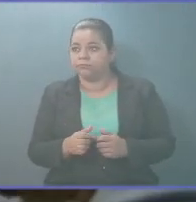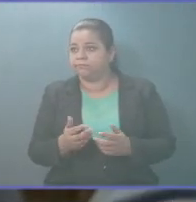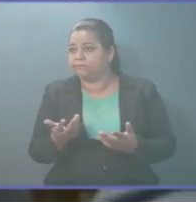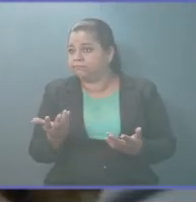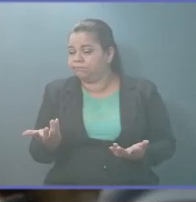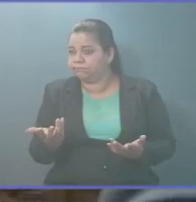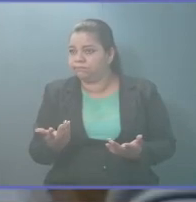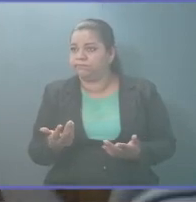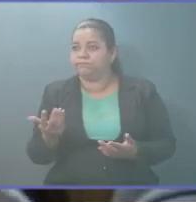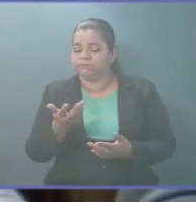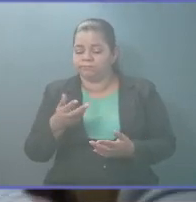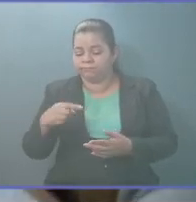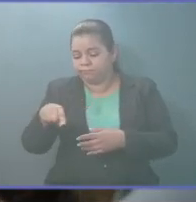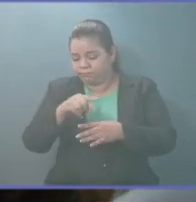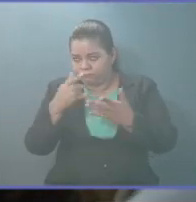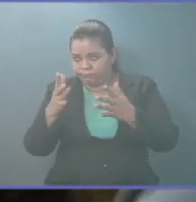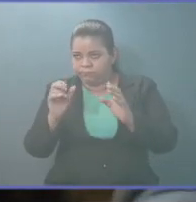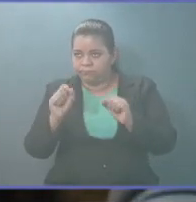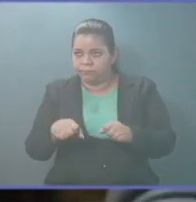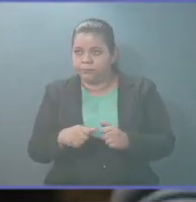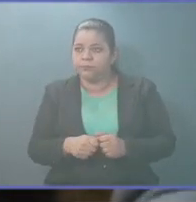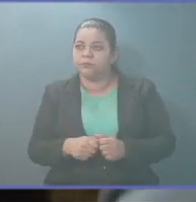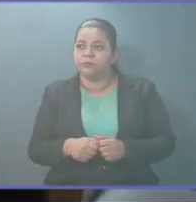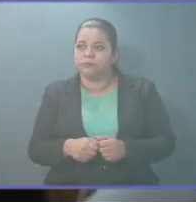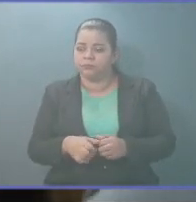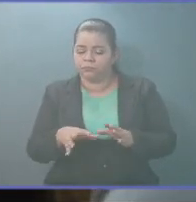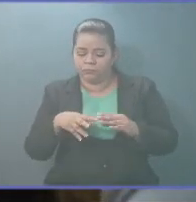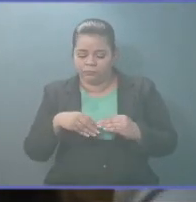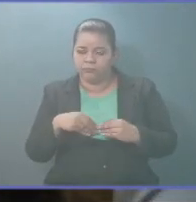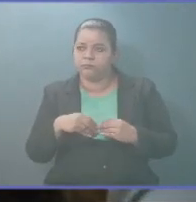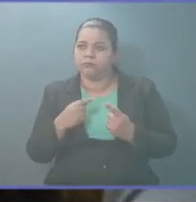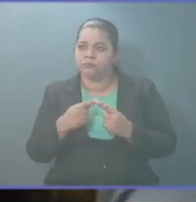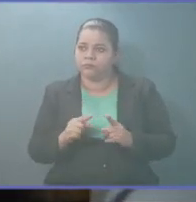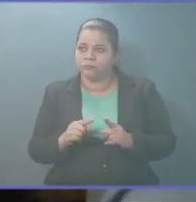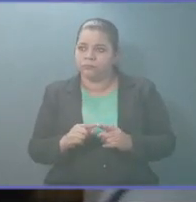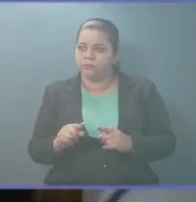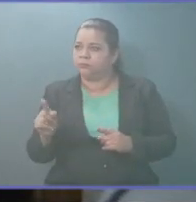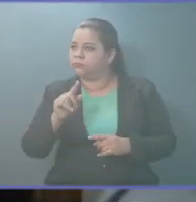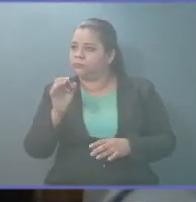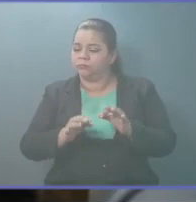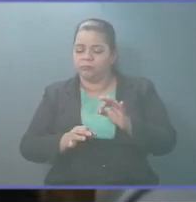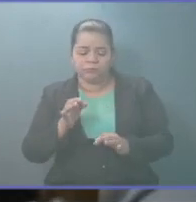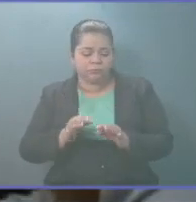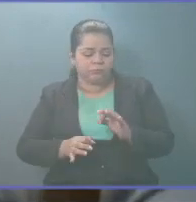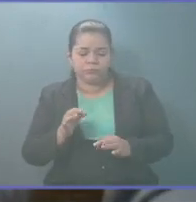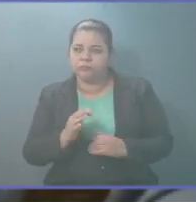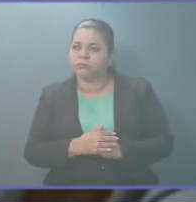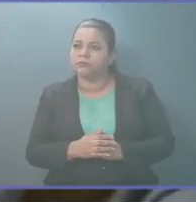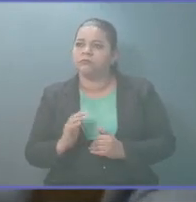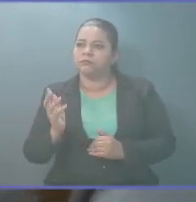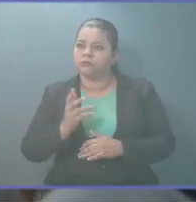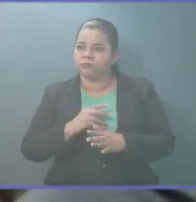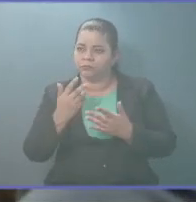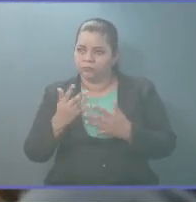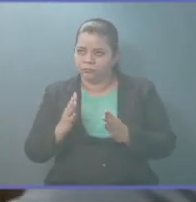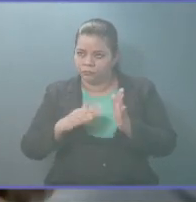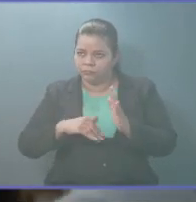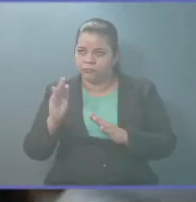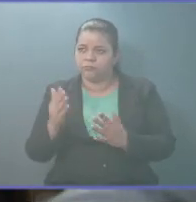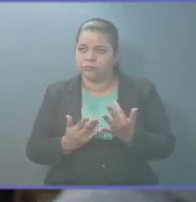Gracias. Infracciones muy graves. Será sancionado con multa de 7 a 9 salarios mínimos mensuales vigentes del